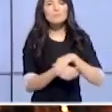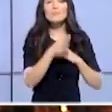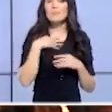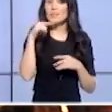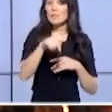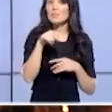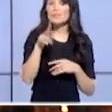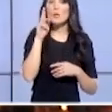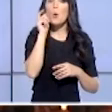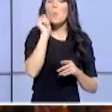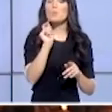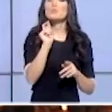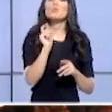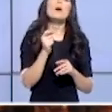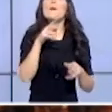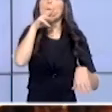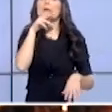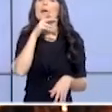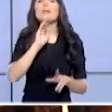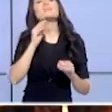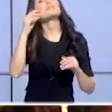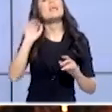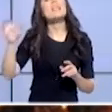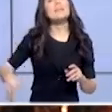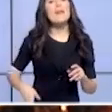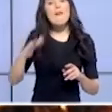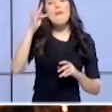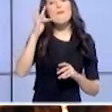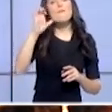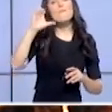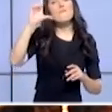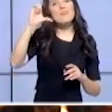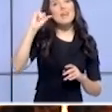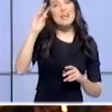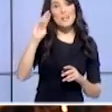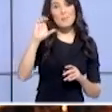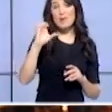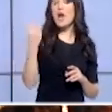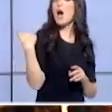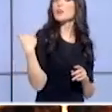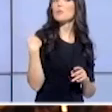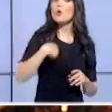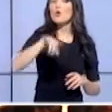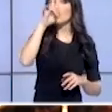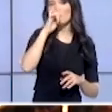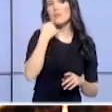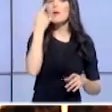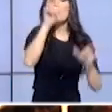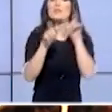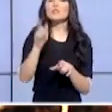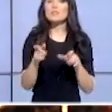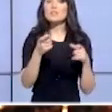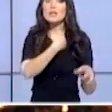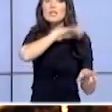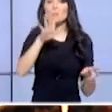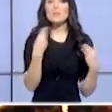punto destacar las palabras del Rey Don Felipe que recordó recientemente que los españoles somos